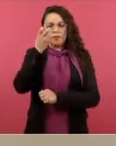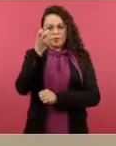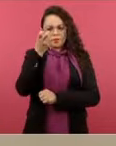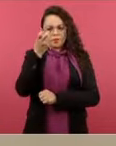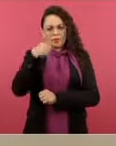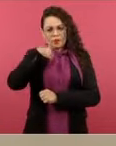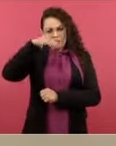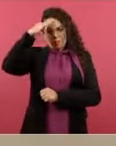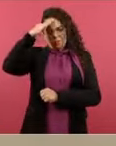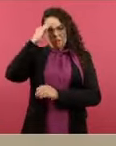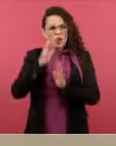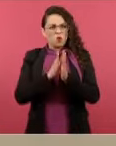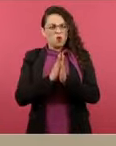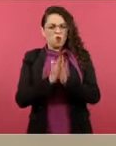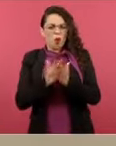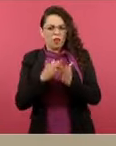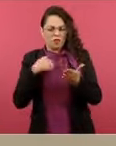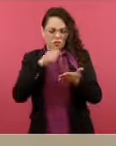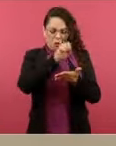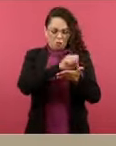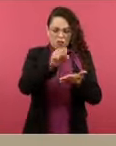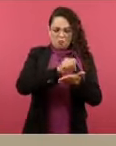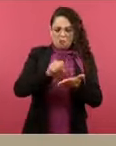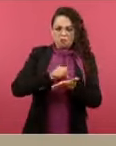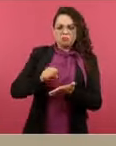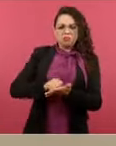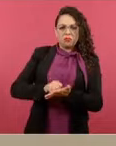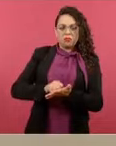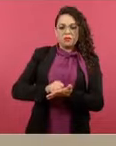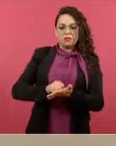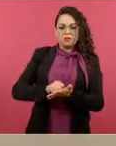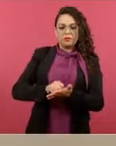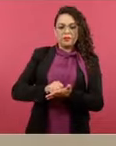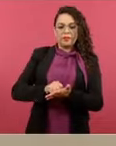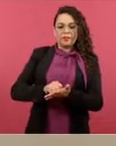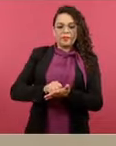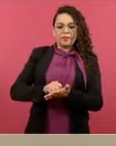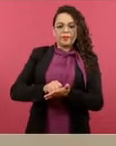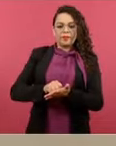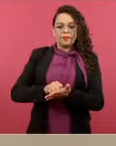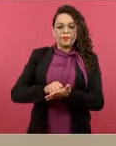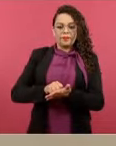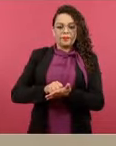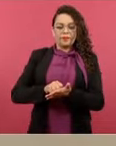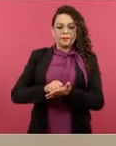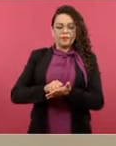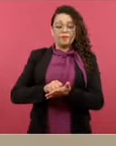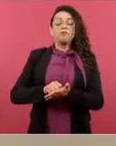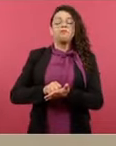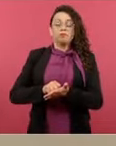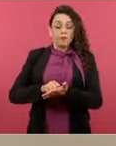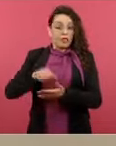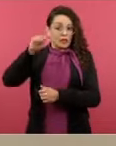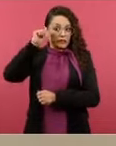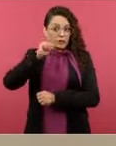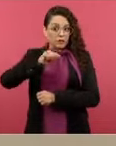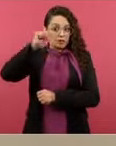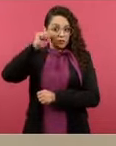pero durante el proceso del que quiero decirles, fui guiada de manera pertinente todo el tiempo